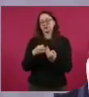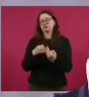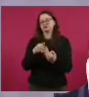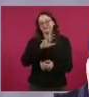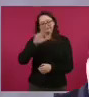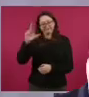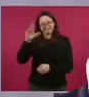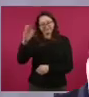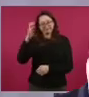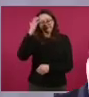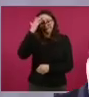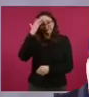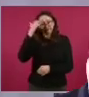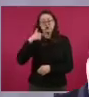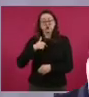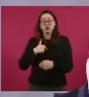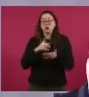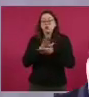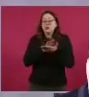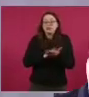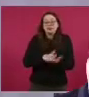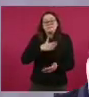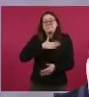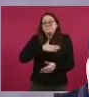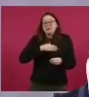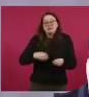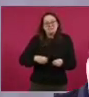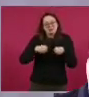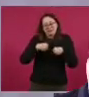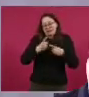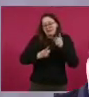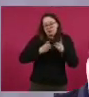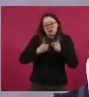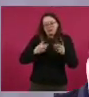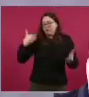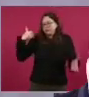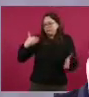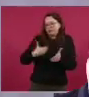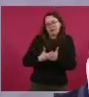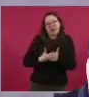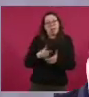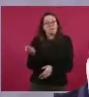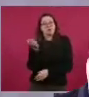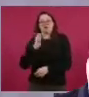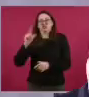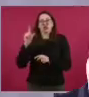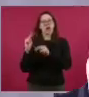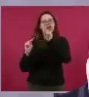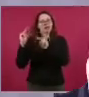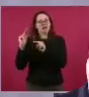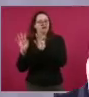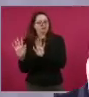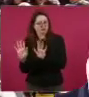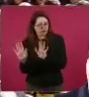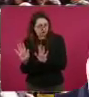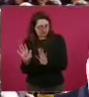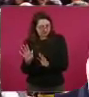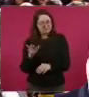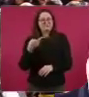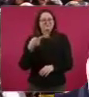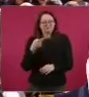Y humildemente he sido deportista toda mi vida, no a los niveles de ustedes, es obvio, pero creo que el